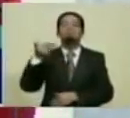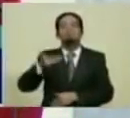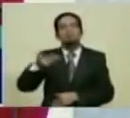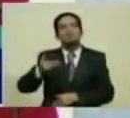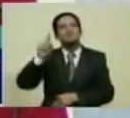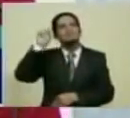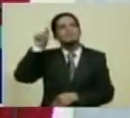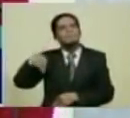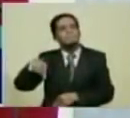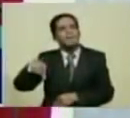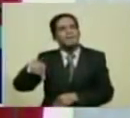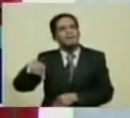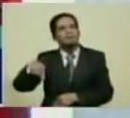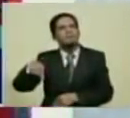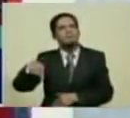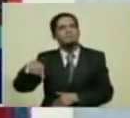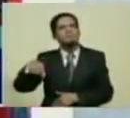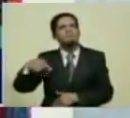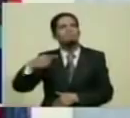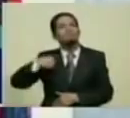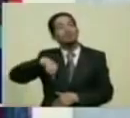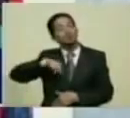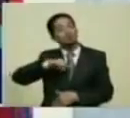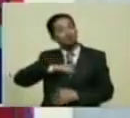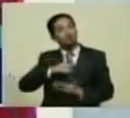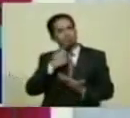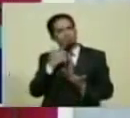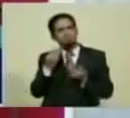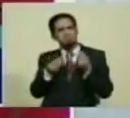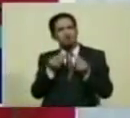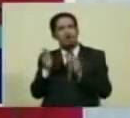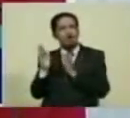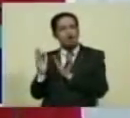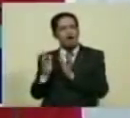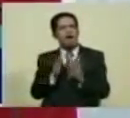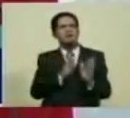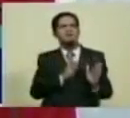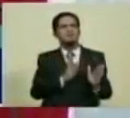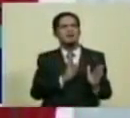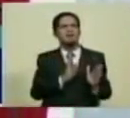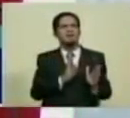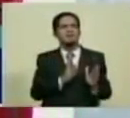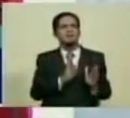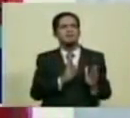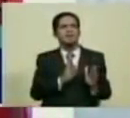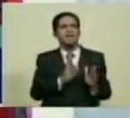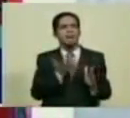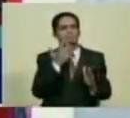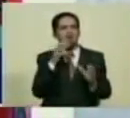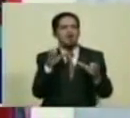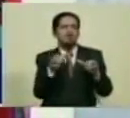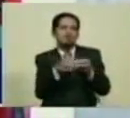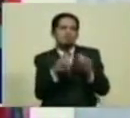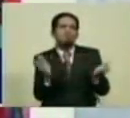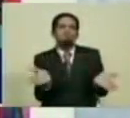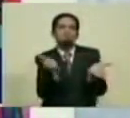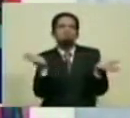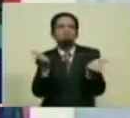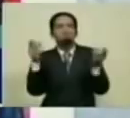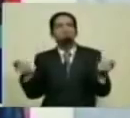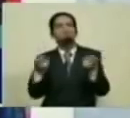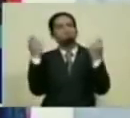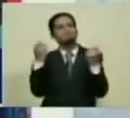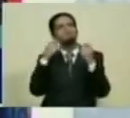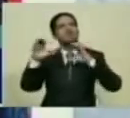destacar que hemos definido organizar todo lo que debe ser el cuerpo de agitación, propaganda y